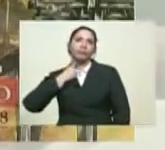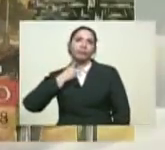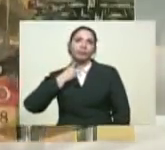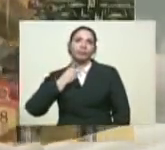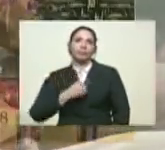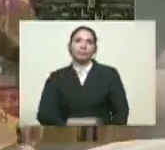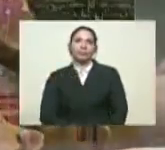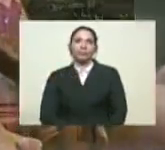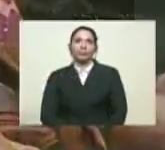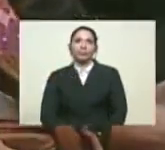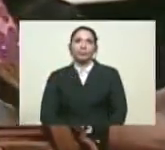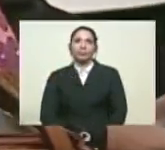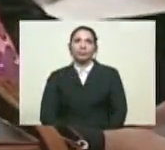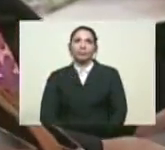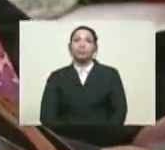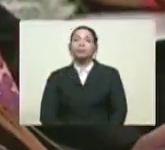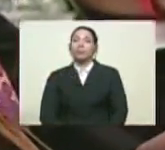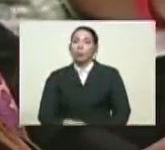y quedó grabado